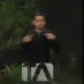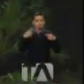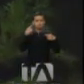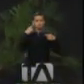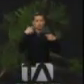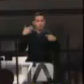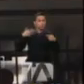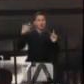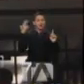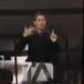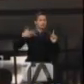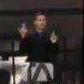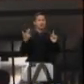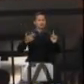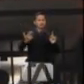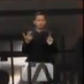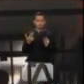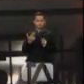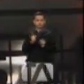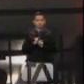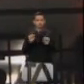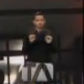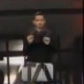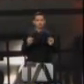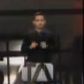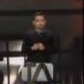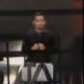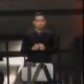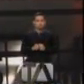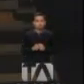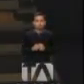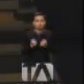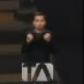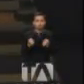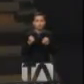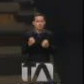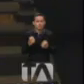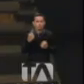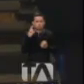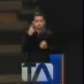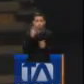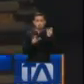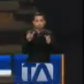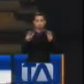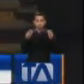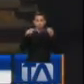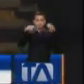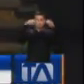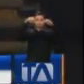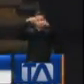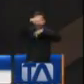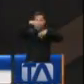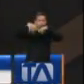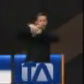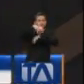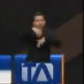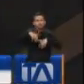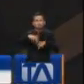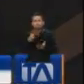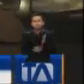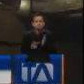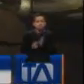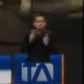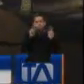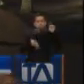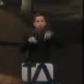del edificio donde residía. Una pelea bien fuerte y después ya la gente empezó a salir de los pisos para tratar de ver qué